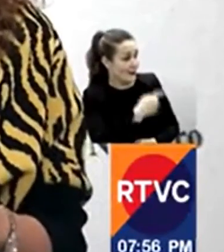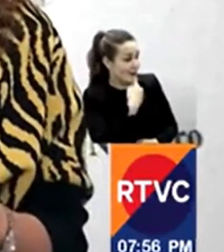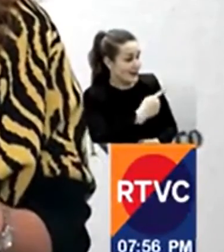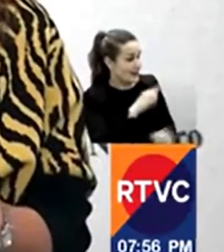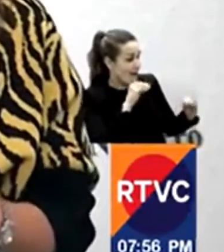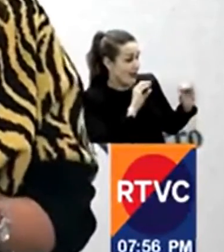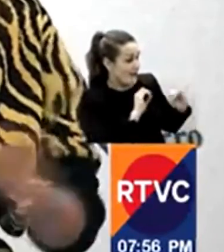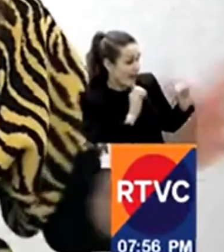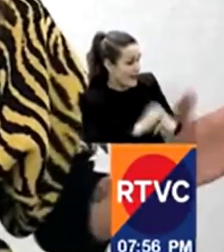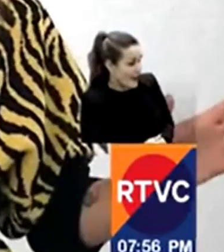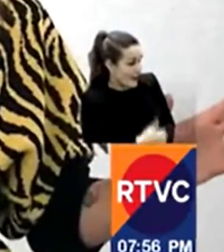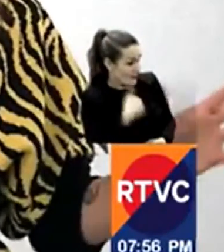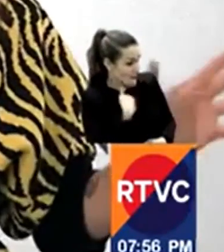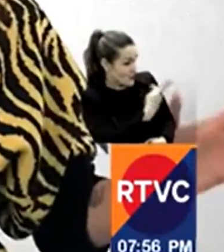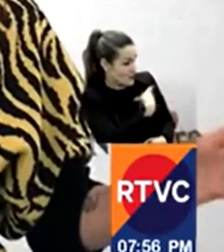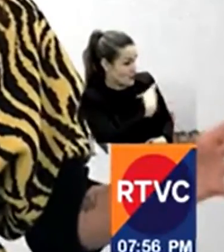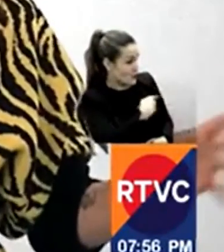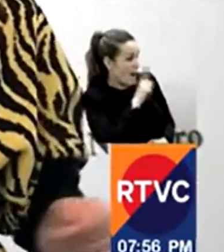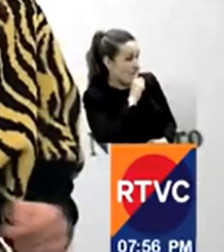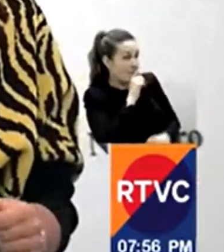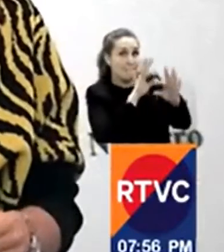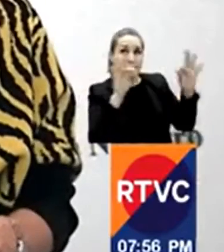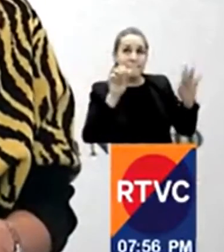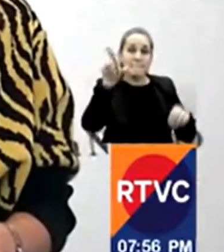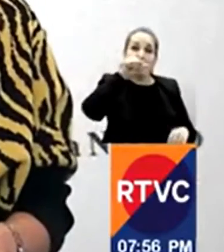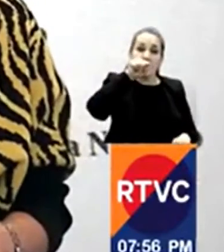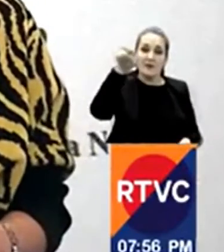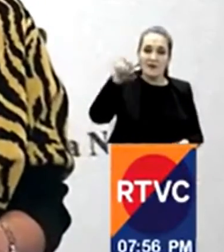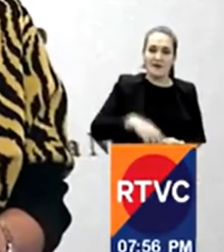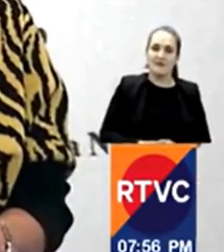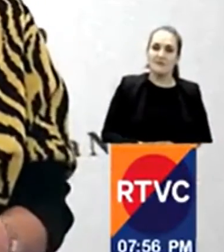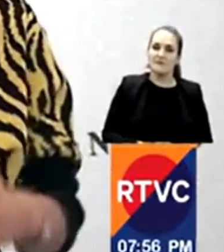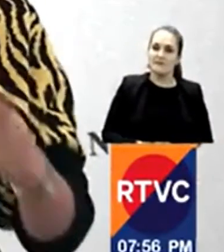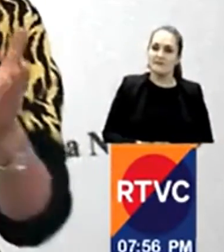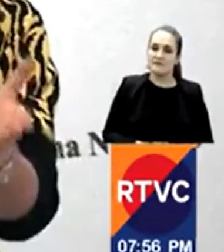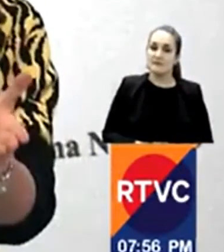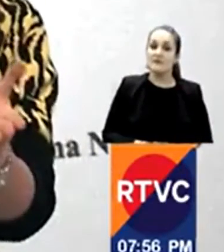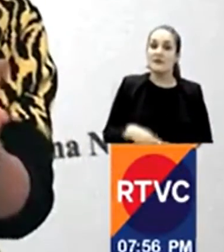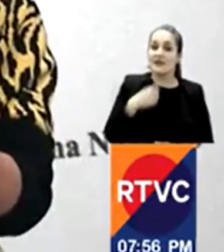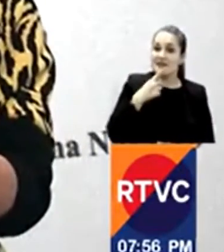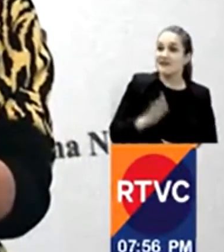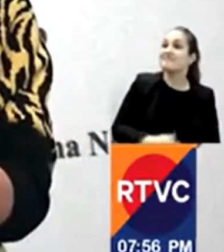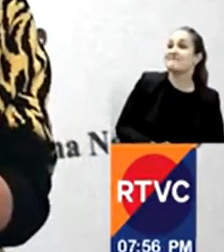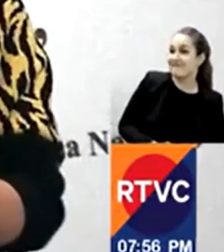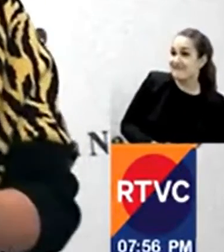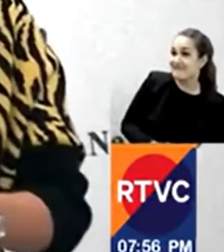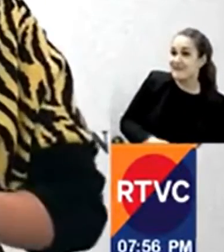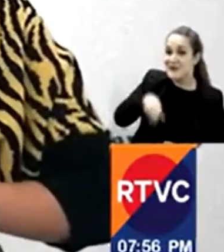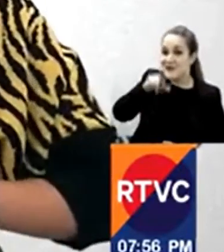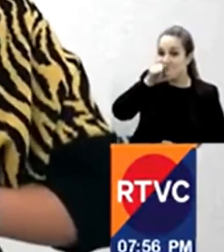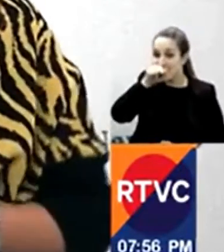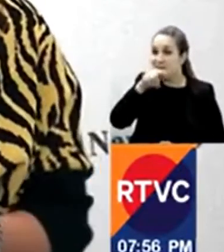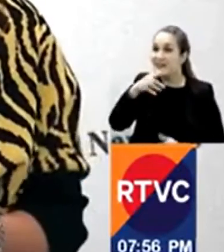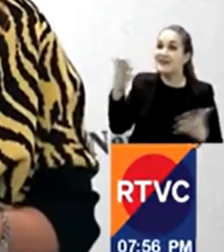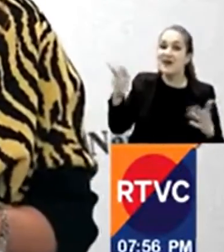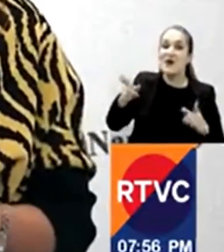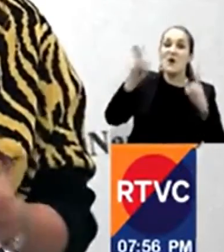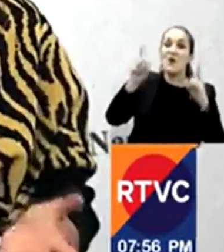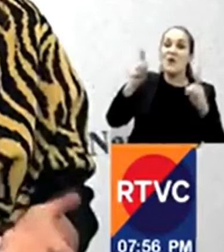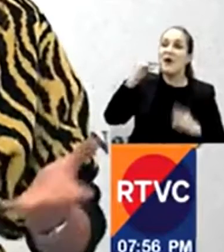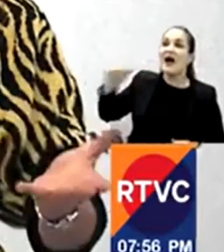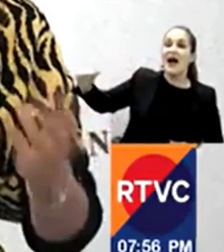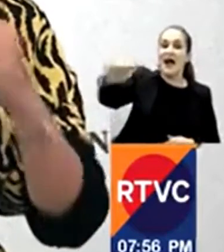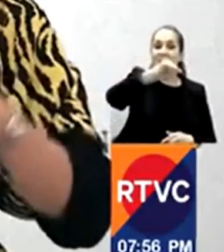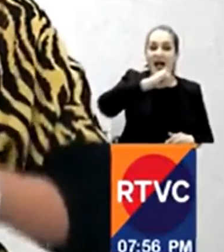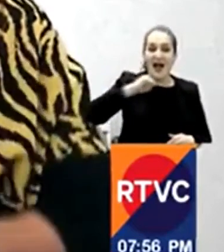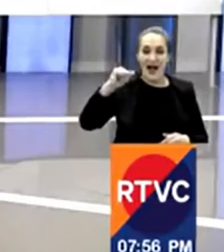has notado que el que se silenció del todo fue el canario? Y atención a la respuesta de ella, naturalmente, porque las pobres hembras a duras penas